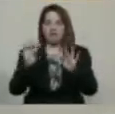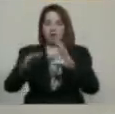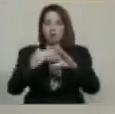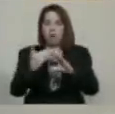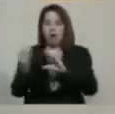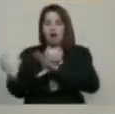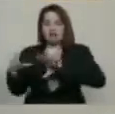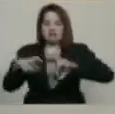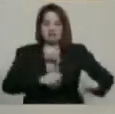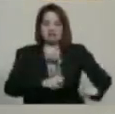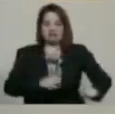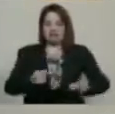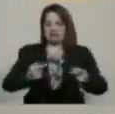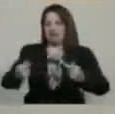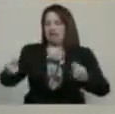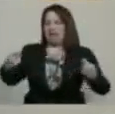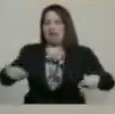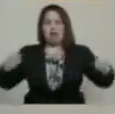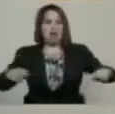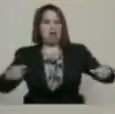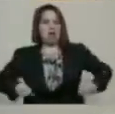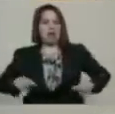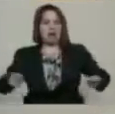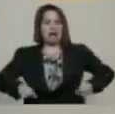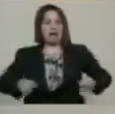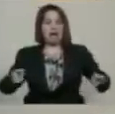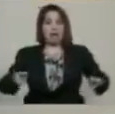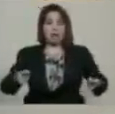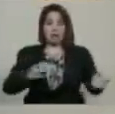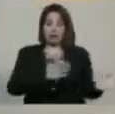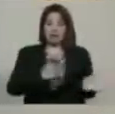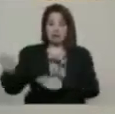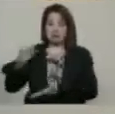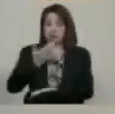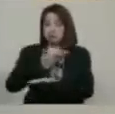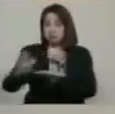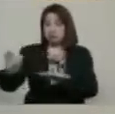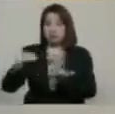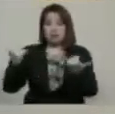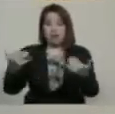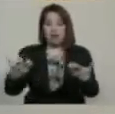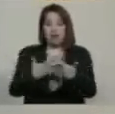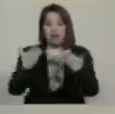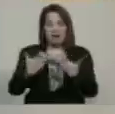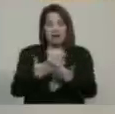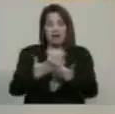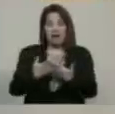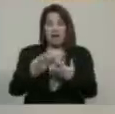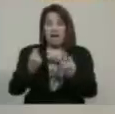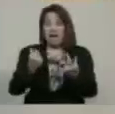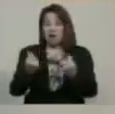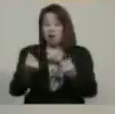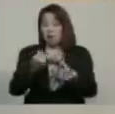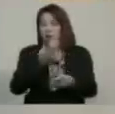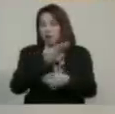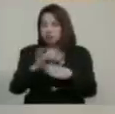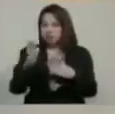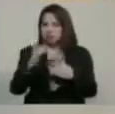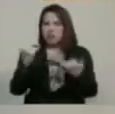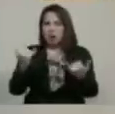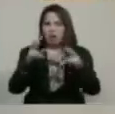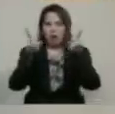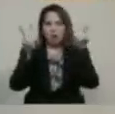seguir desinstalando el modelo criminal de guerra económica y para seguir instalando un nuevo modelo